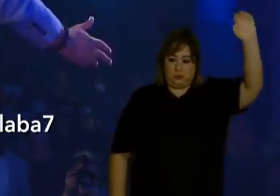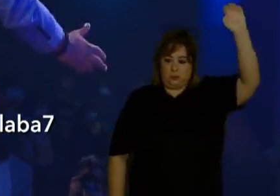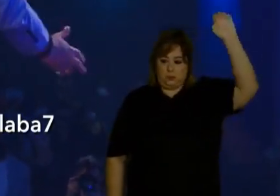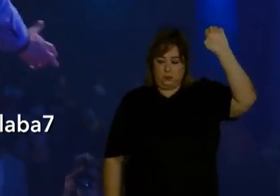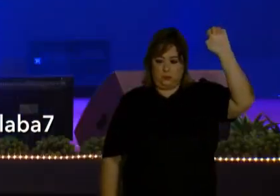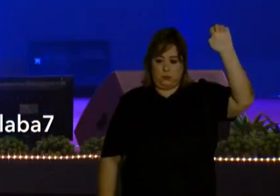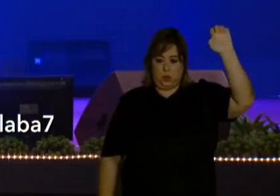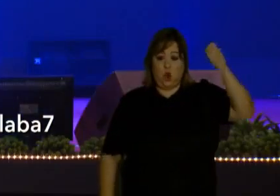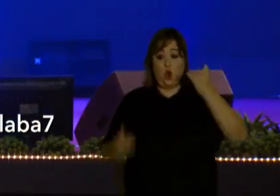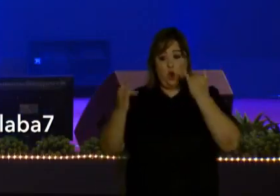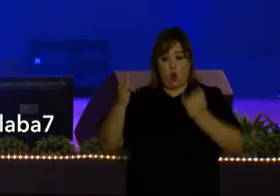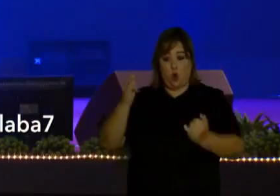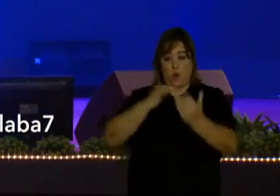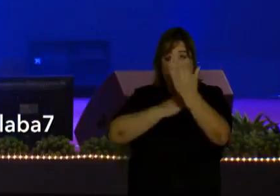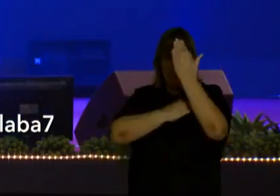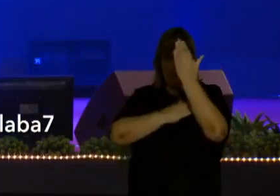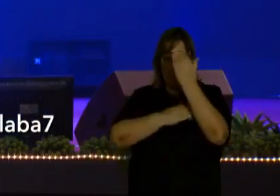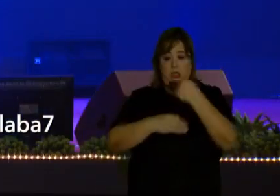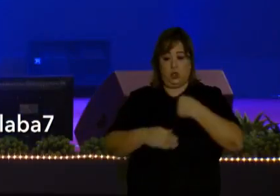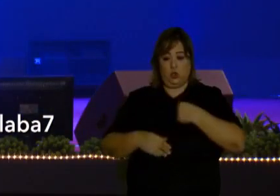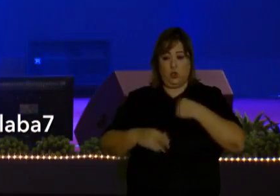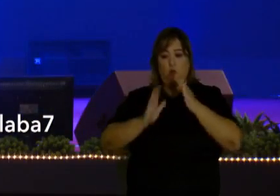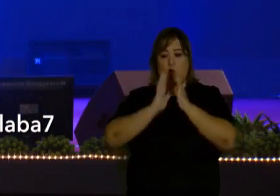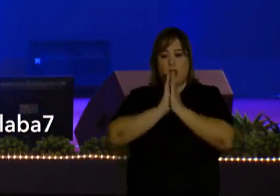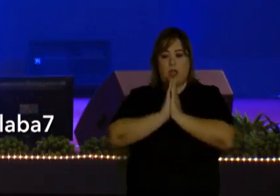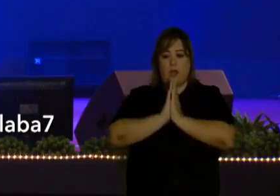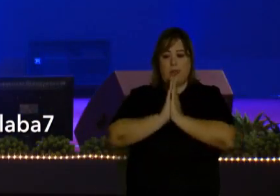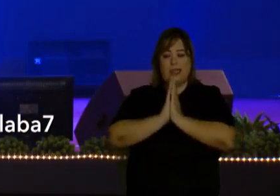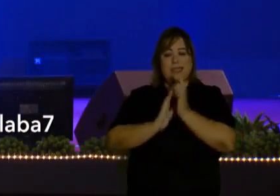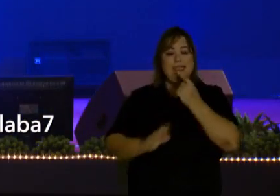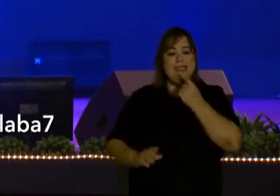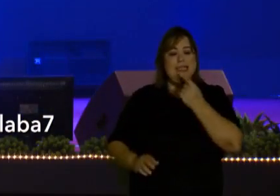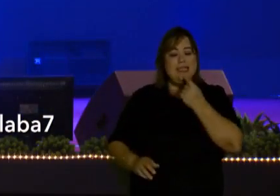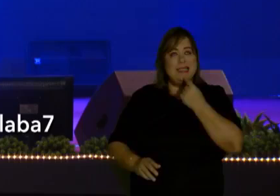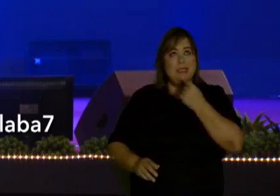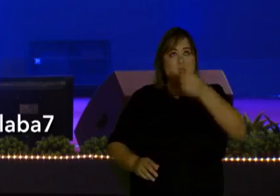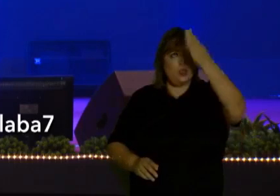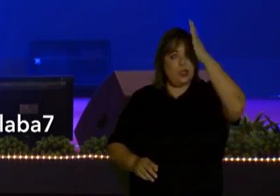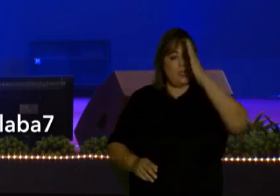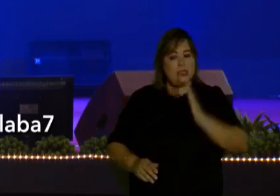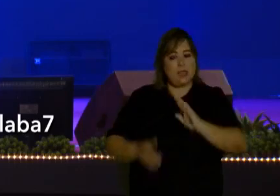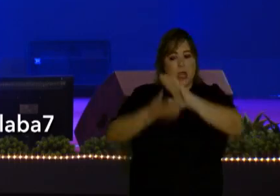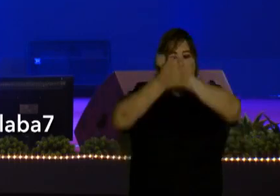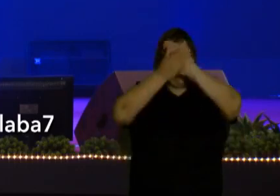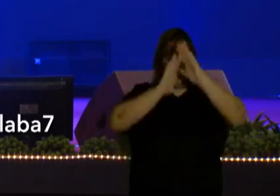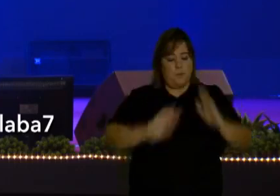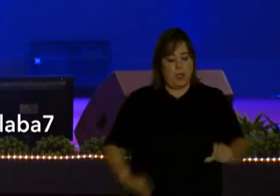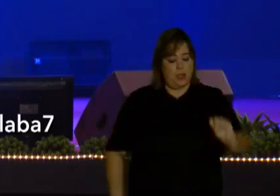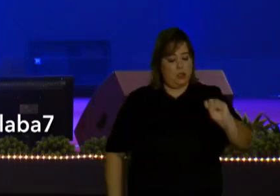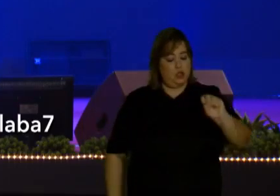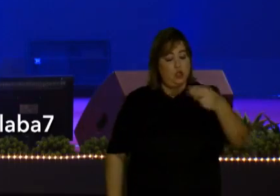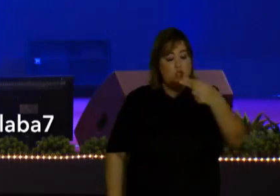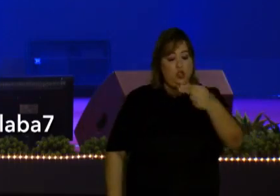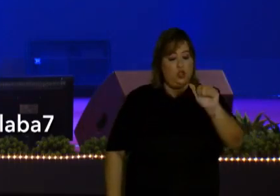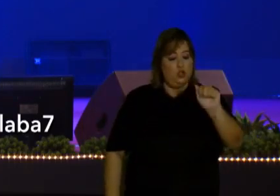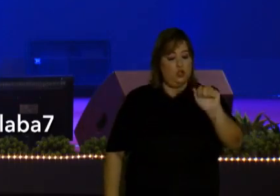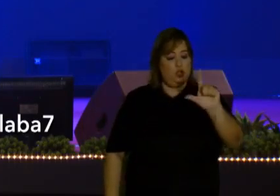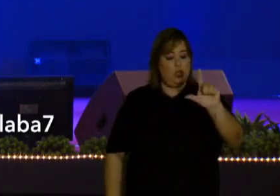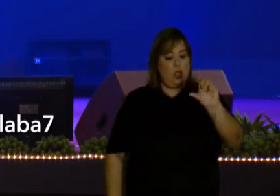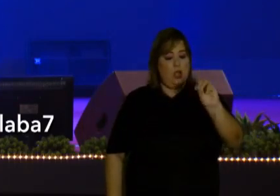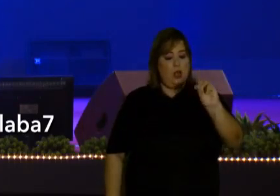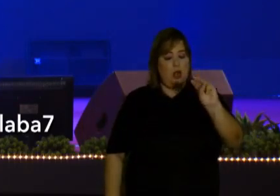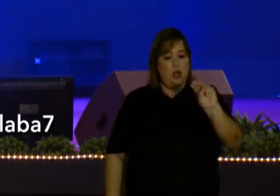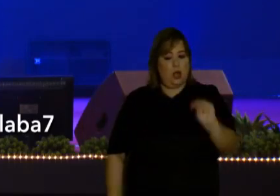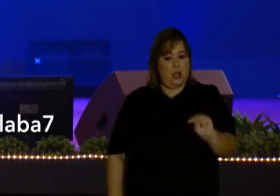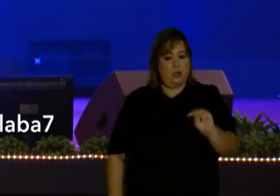lloraba el Señor y Dios me hablaba del chalón, de la paz, pero me decía, No es una paz cualquiera, es una paz integral. Te